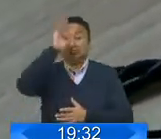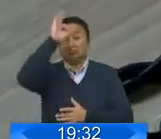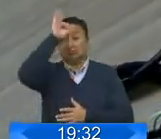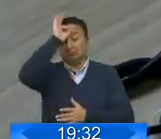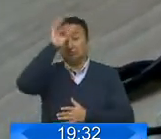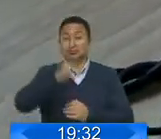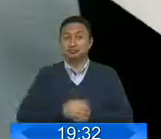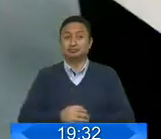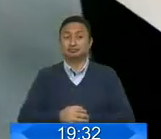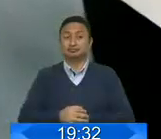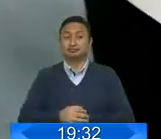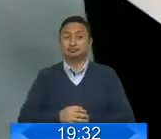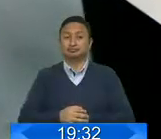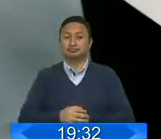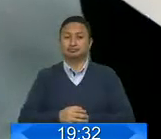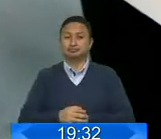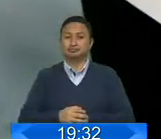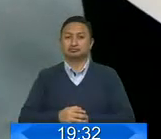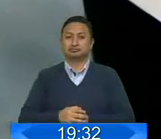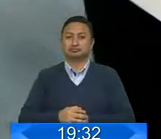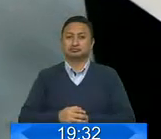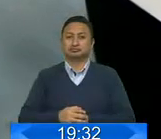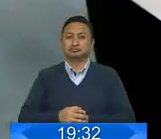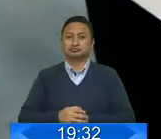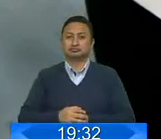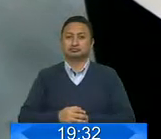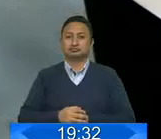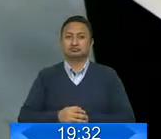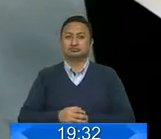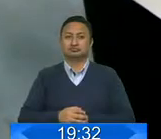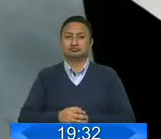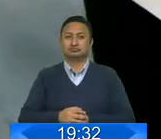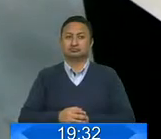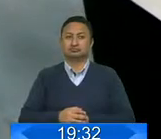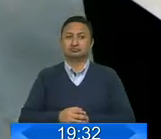manos de los privados de libertad. Desde Los Ríos, informó Odette Camacho.